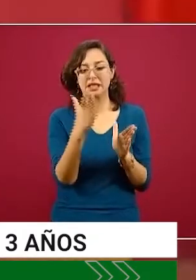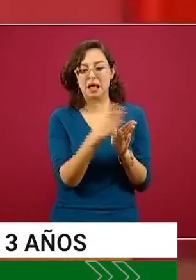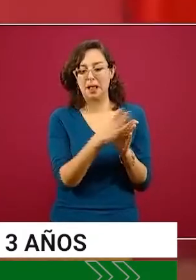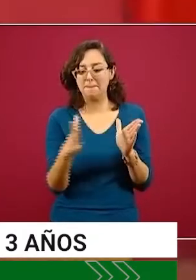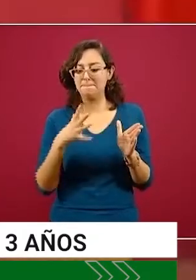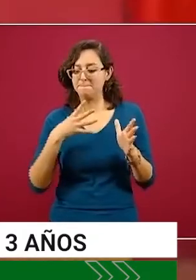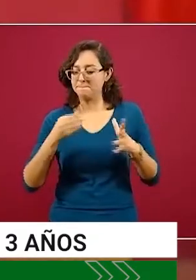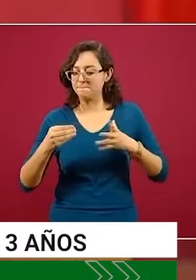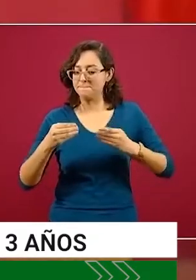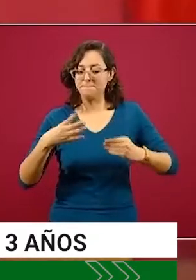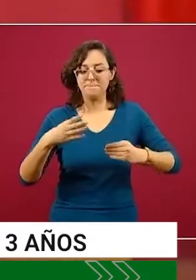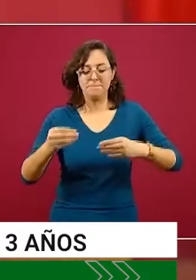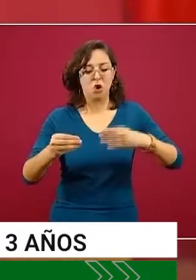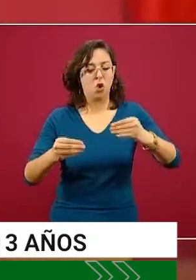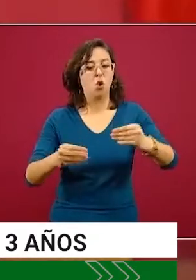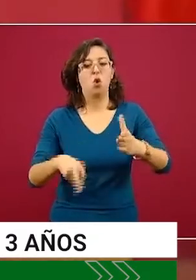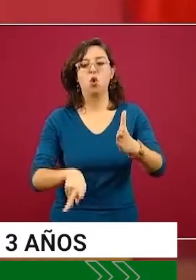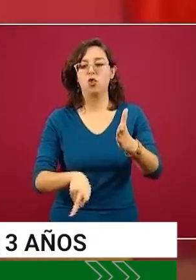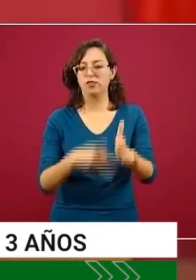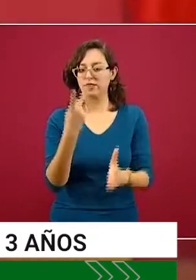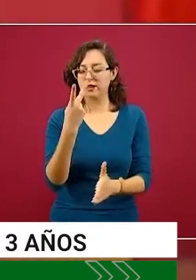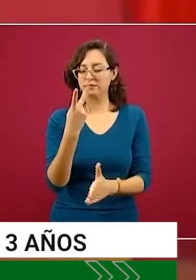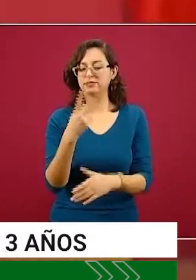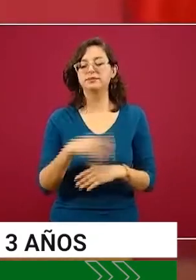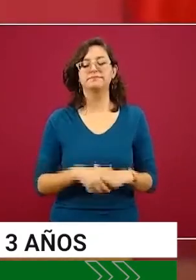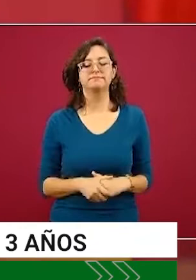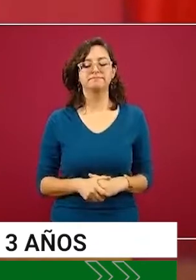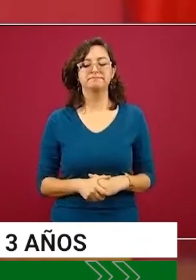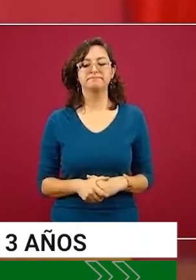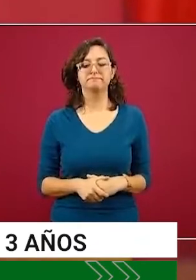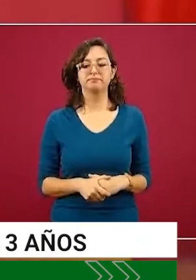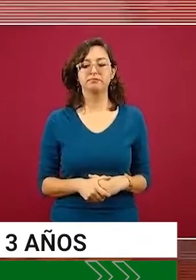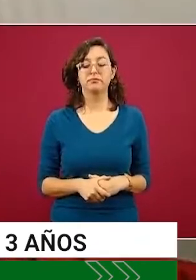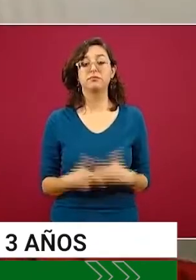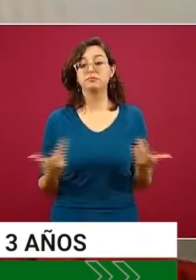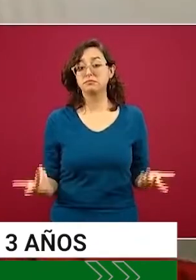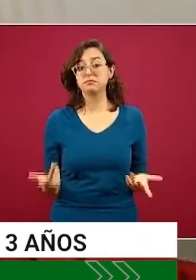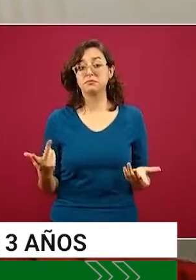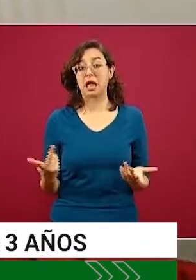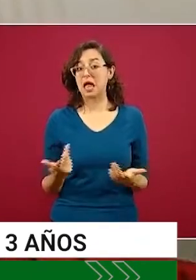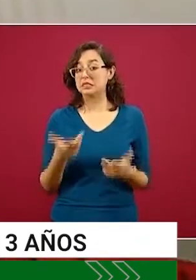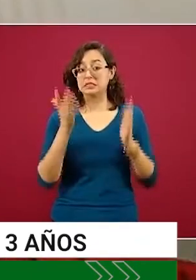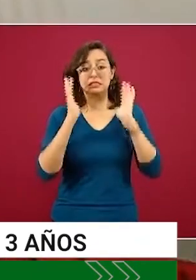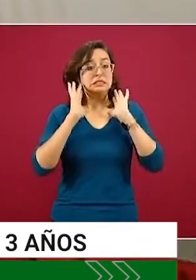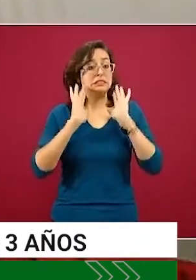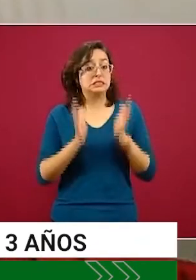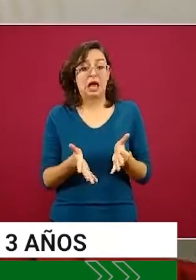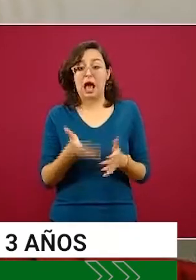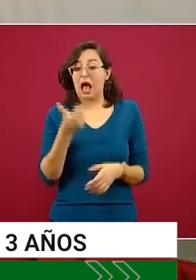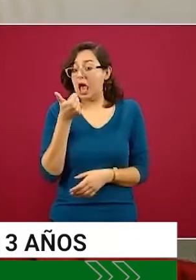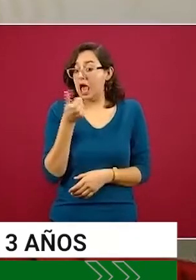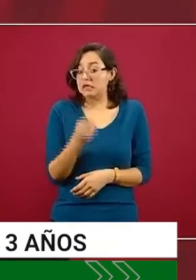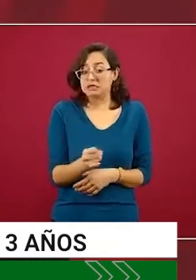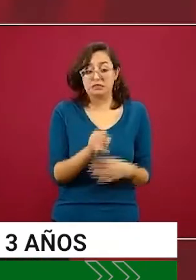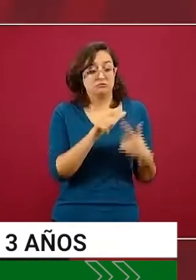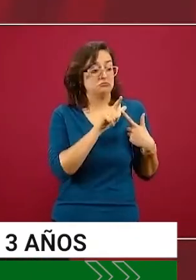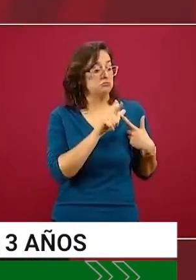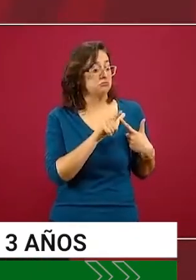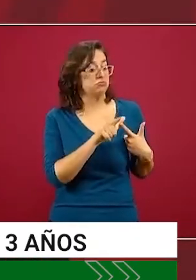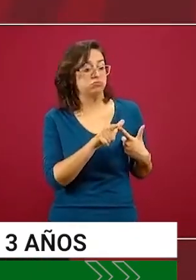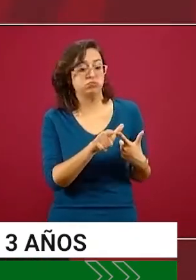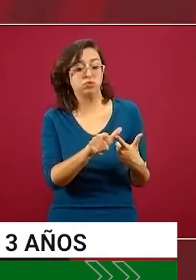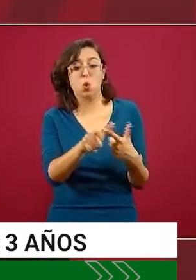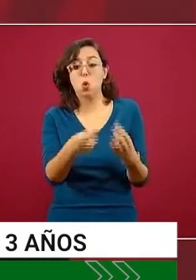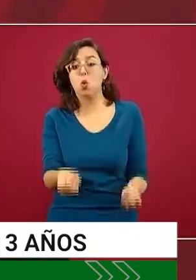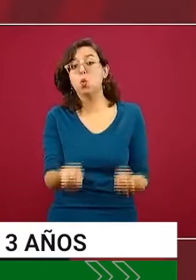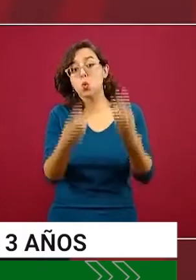la epidemia podría extenderse hasta por 3 años, dijo López-Gatell. Como esto va a estar ocurriendo por un tiempo hasta hoy impredecible, pero